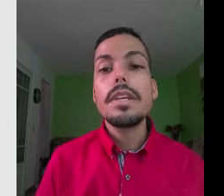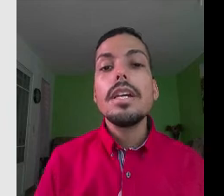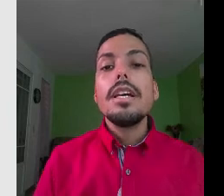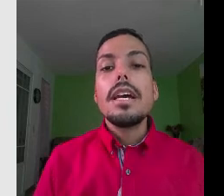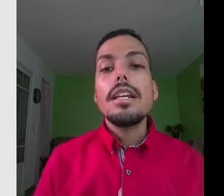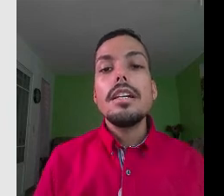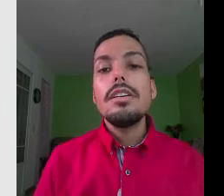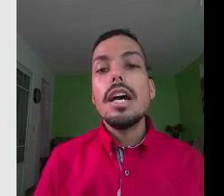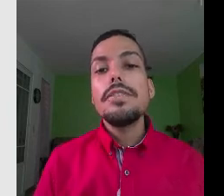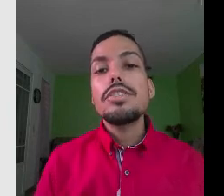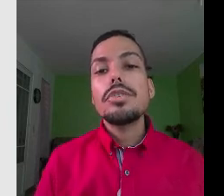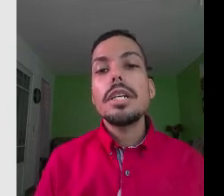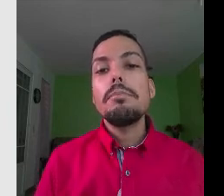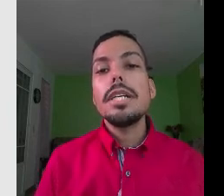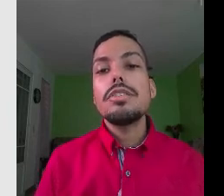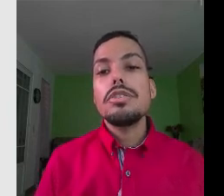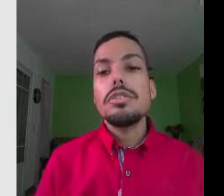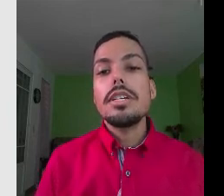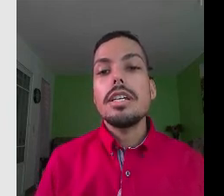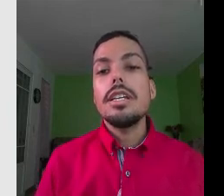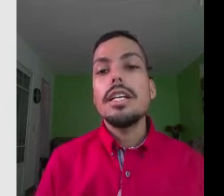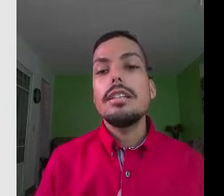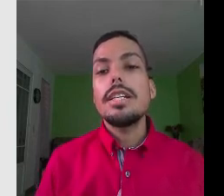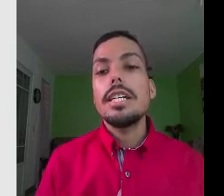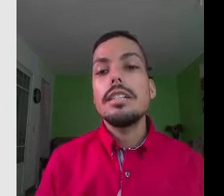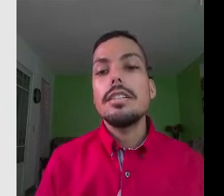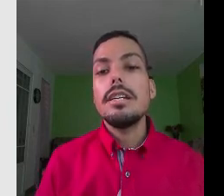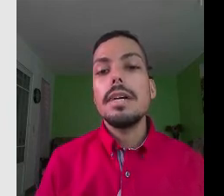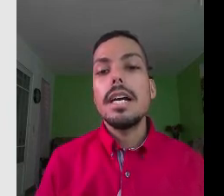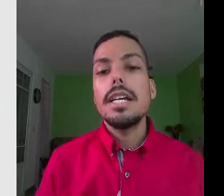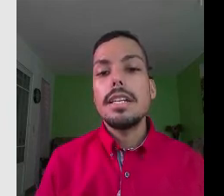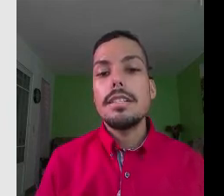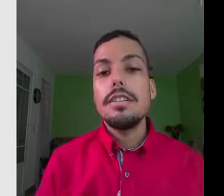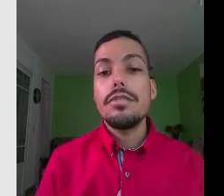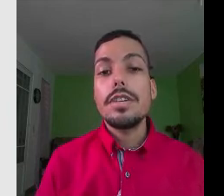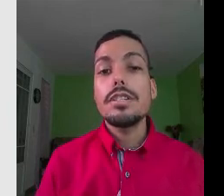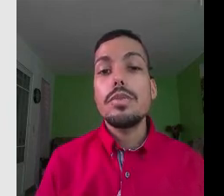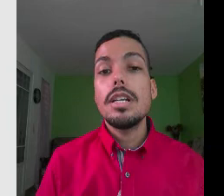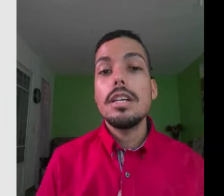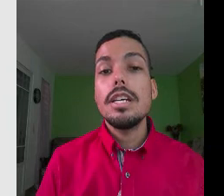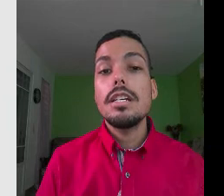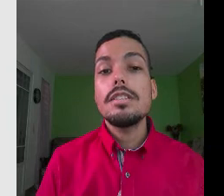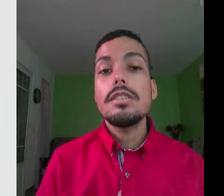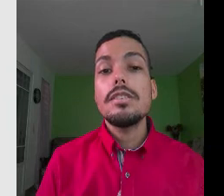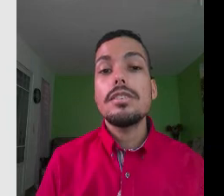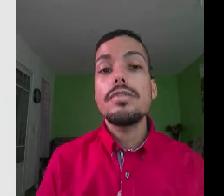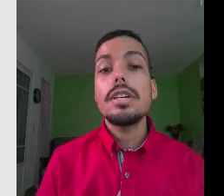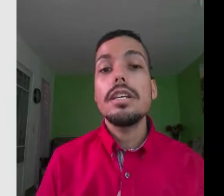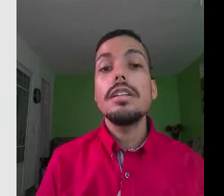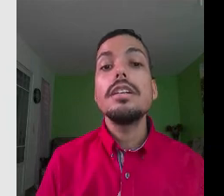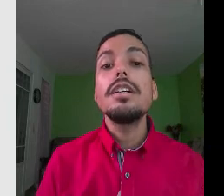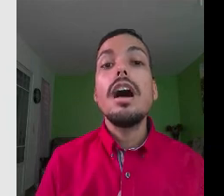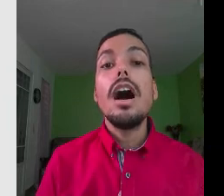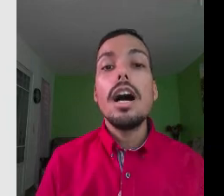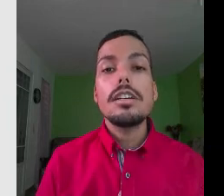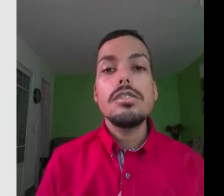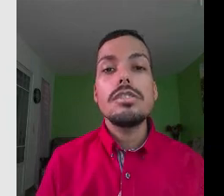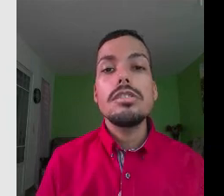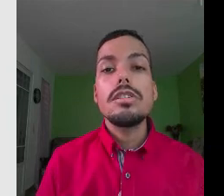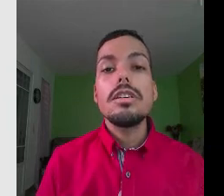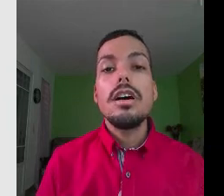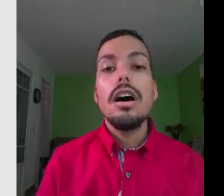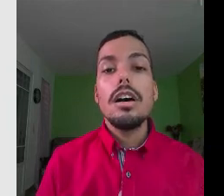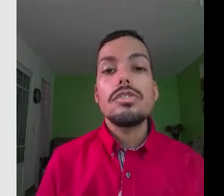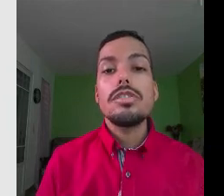¿ok? And here you have three pictures. Aquí tienes tres imágenes. The first one is our friend